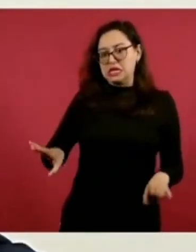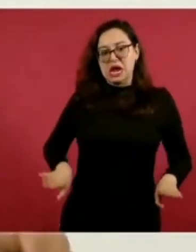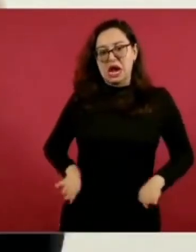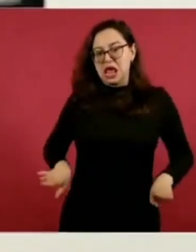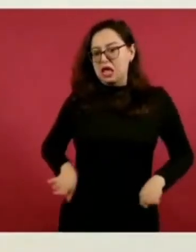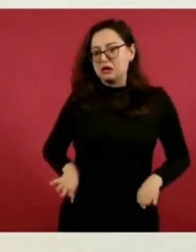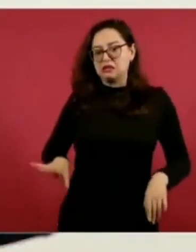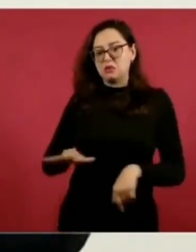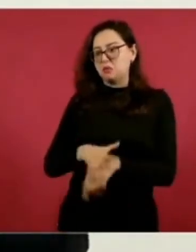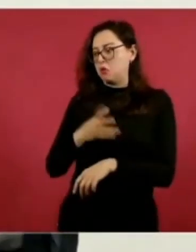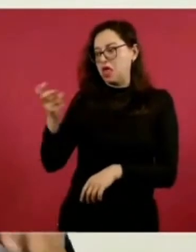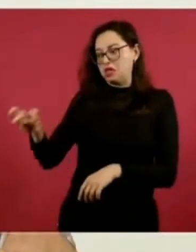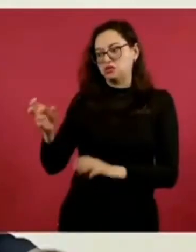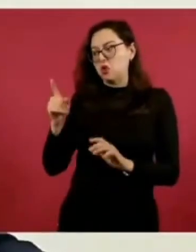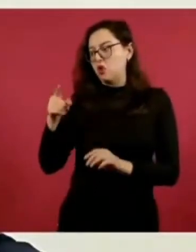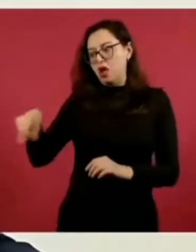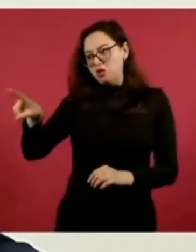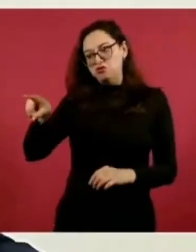y reprime